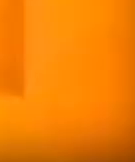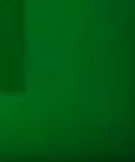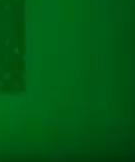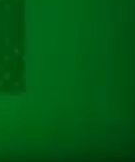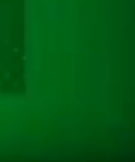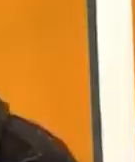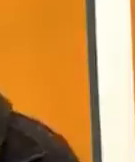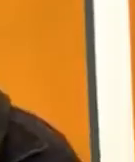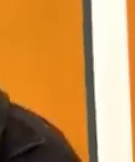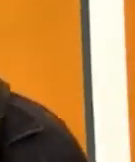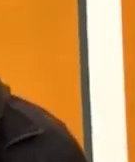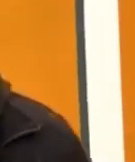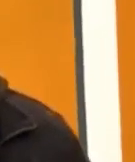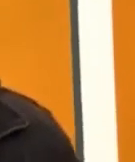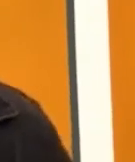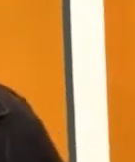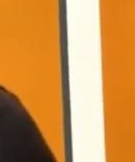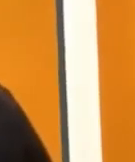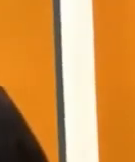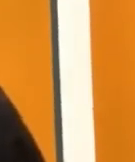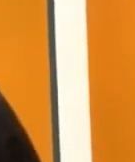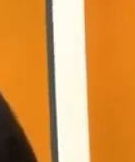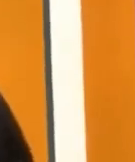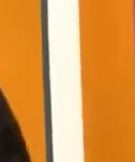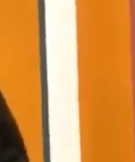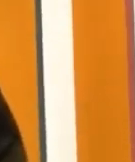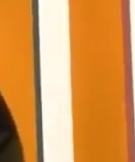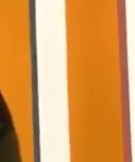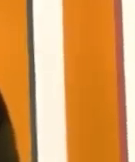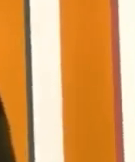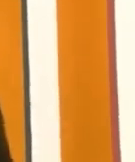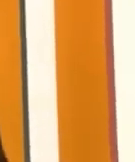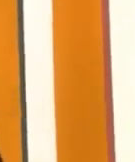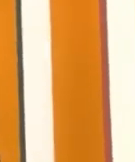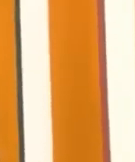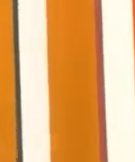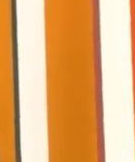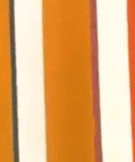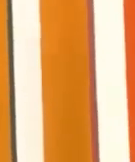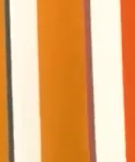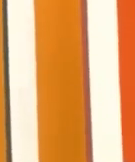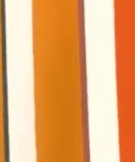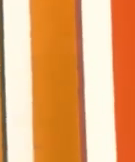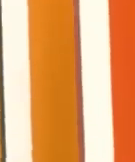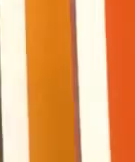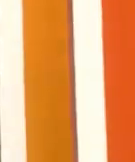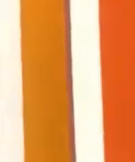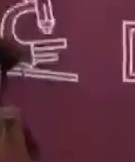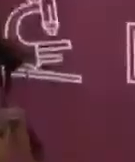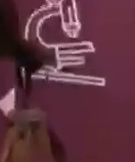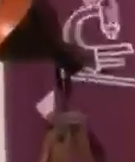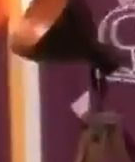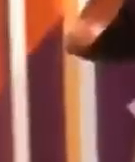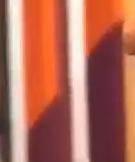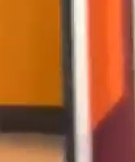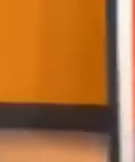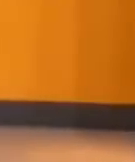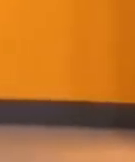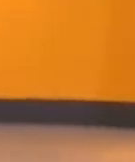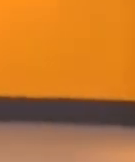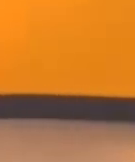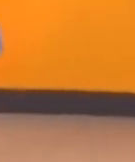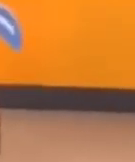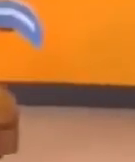dicharacherías. El viernes 19 de febrero no habrá clases, porque hay sesión de Consejo Técnico Escolar. Estén pendientes